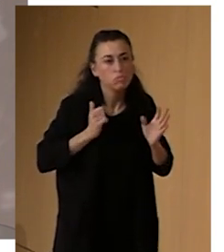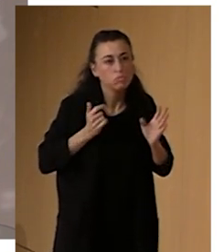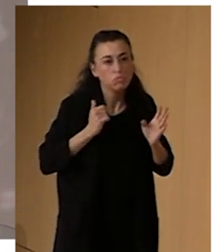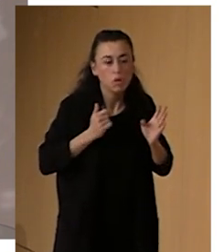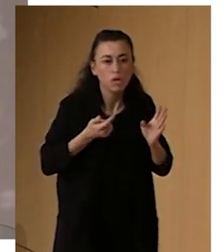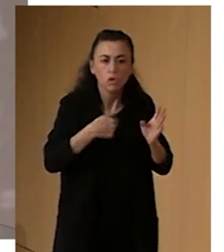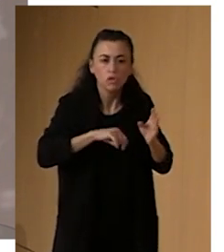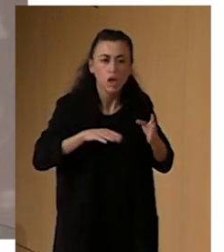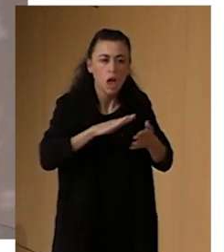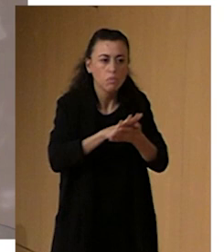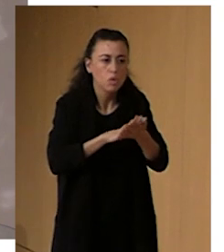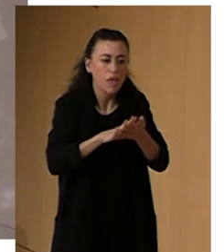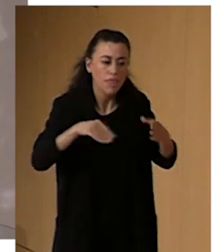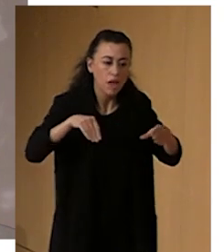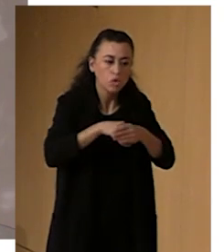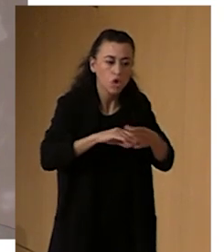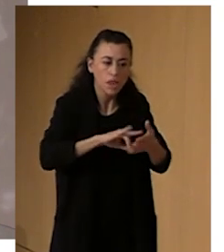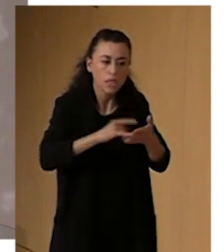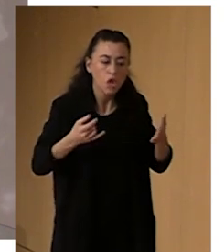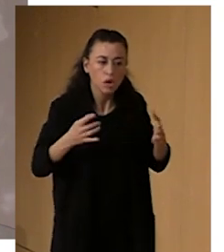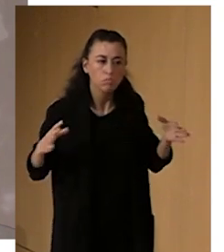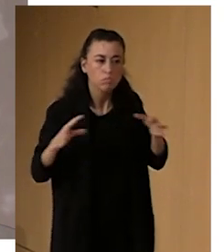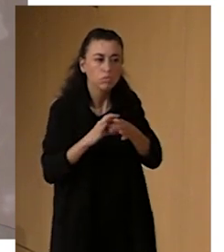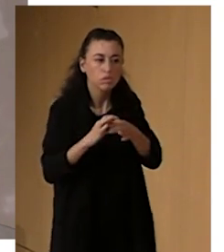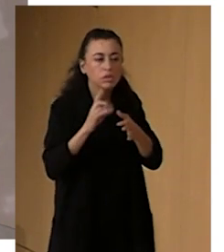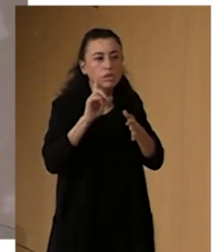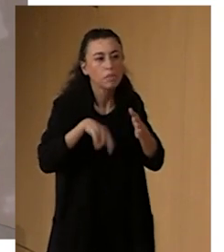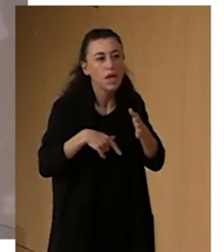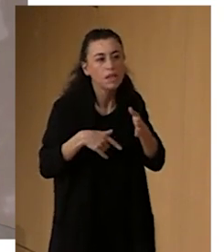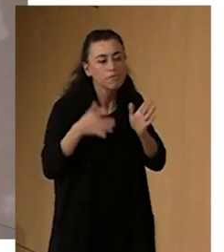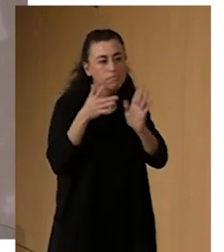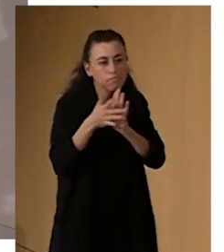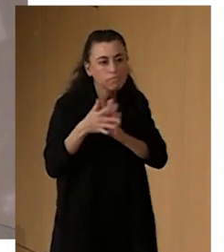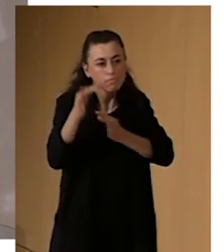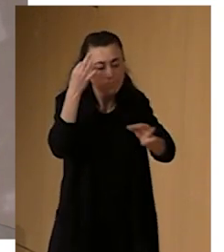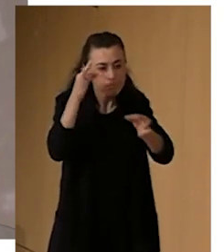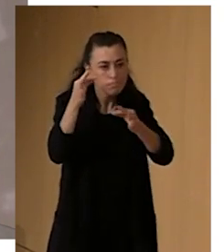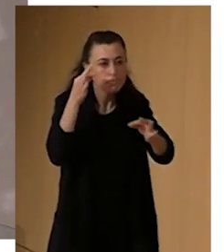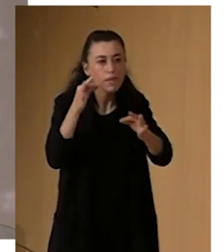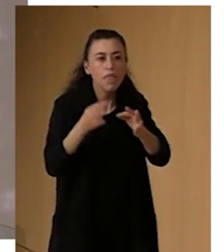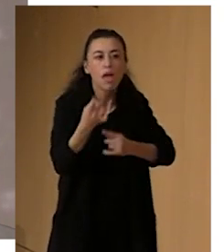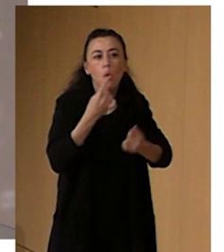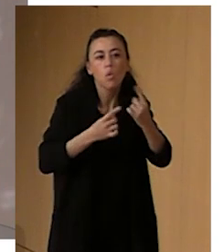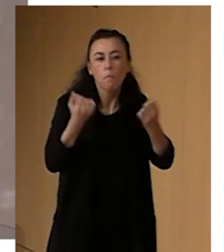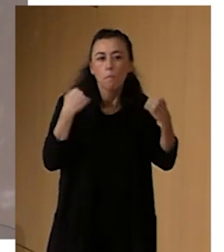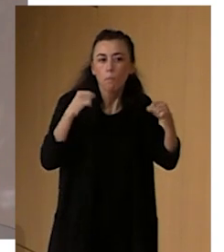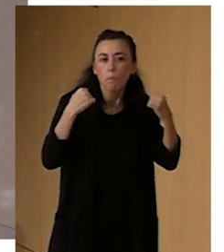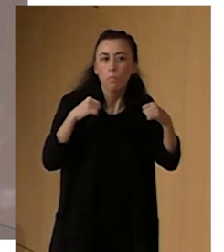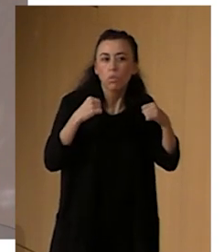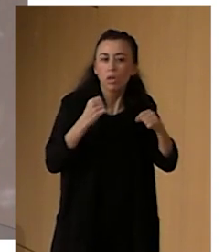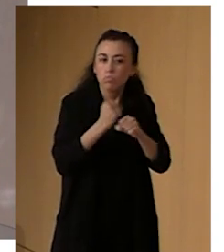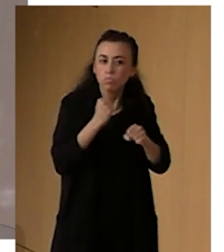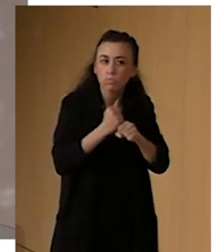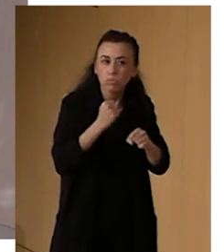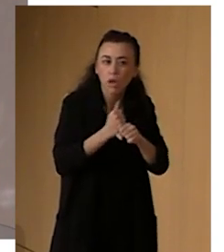inclusión sobre tecnología también daros un par de pinceladas de de algunas otras prácticas no O buenas prácticas que que